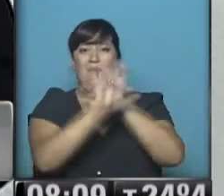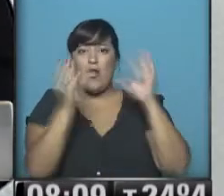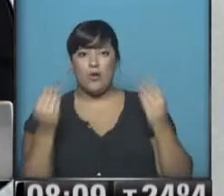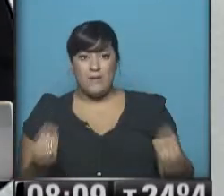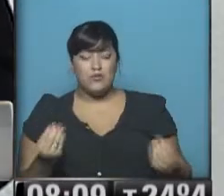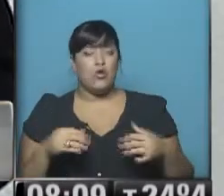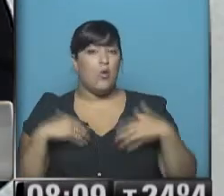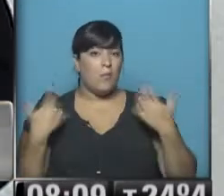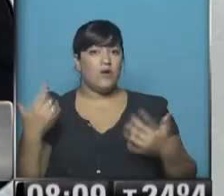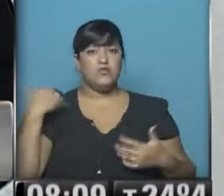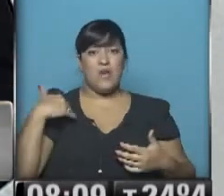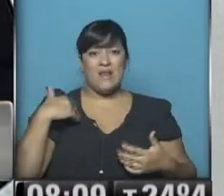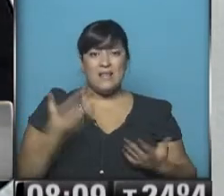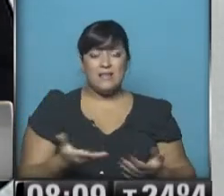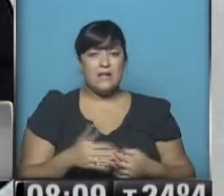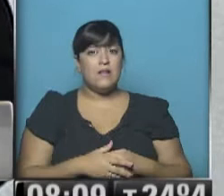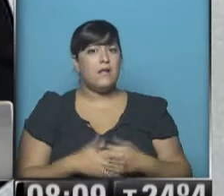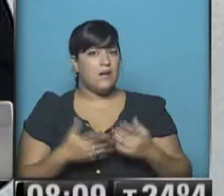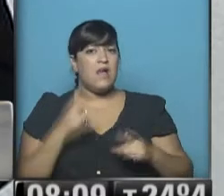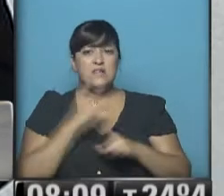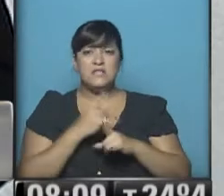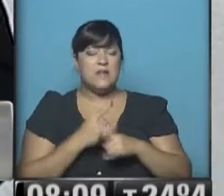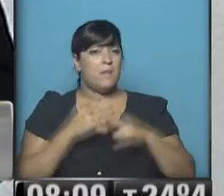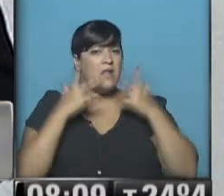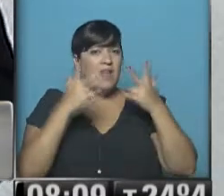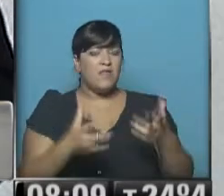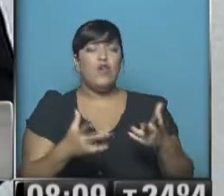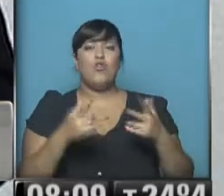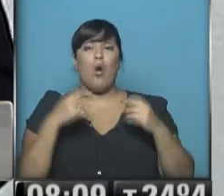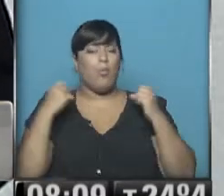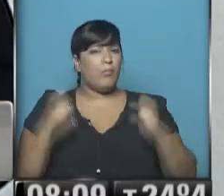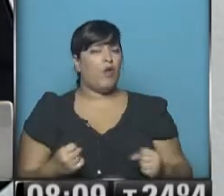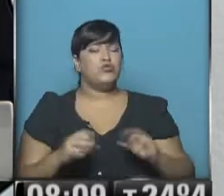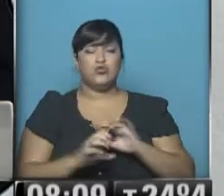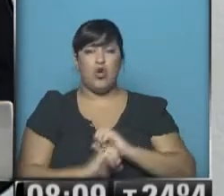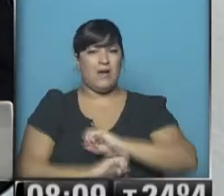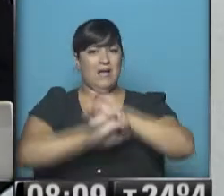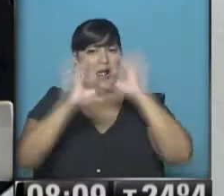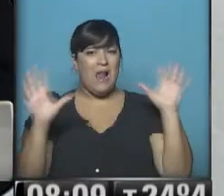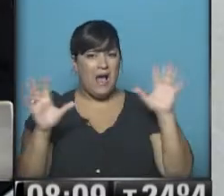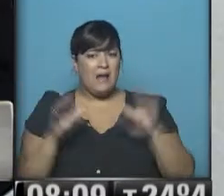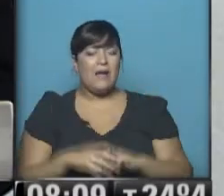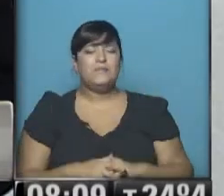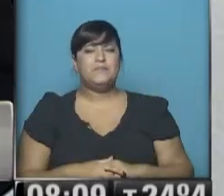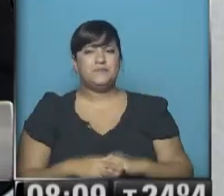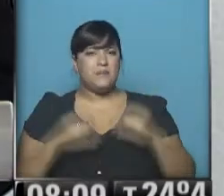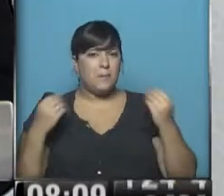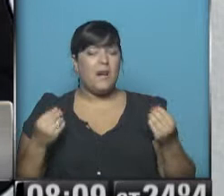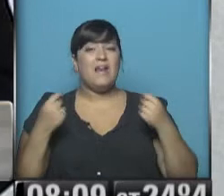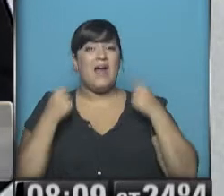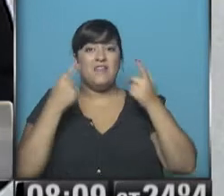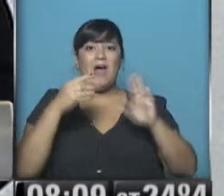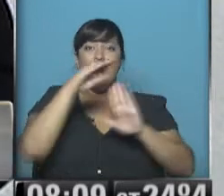tanto la república argentina ha manifestado siempre una posición muy clara para generar las condiciones